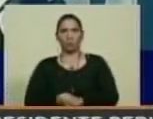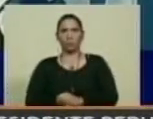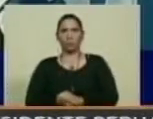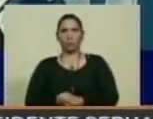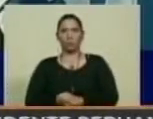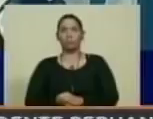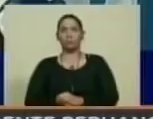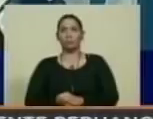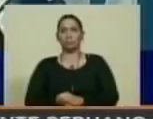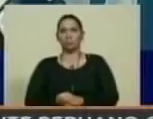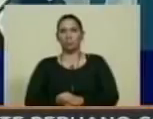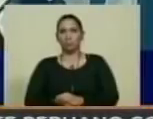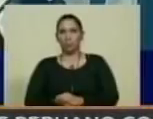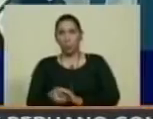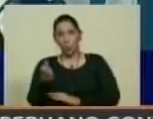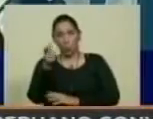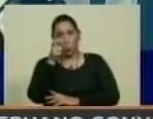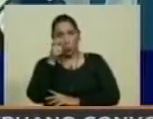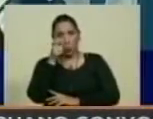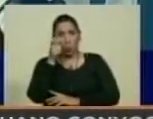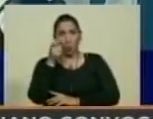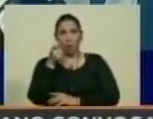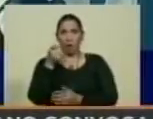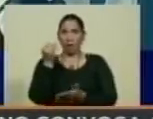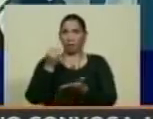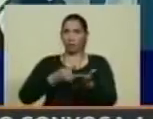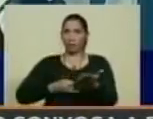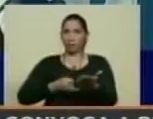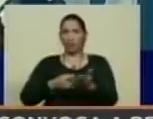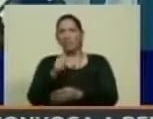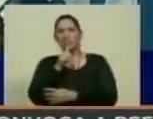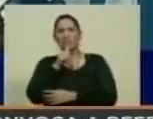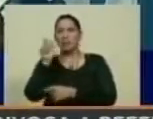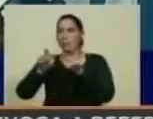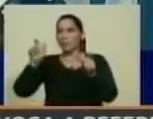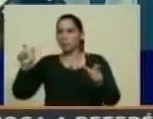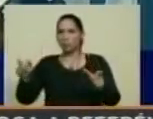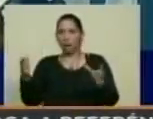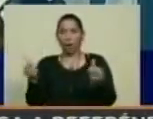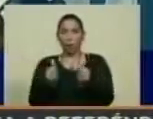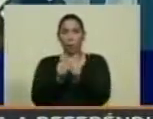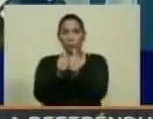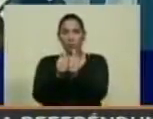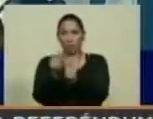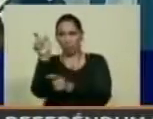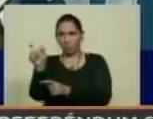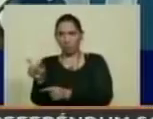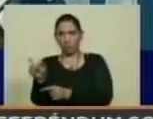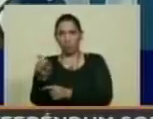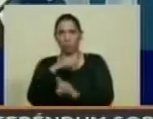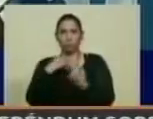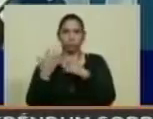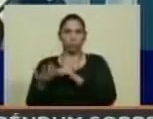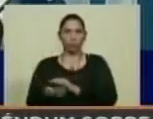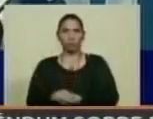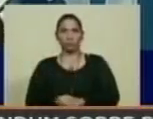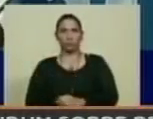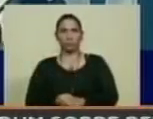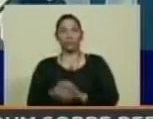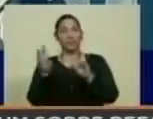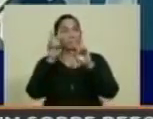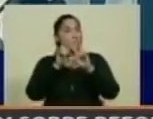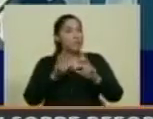libro de novedades e identificación plena de funcionarios encargados de la custodia del occiso, puesto que, repito, la investigación es